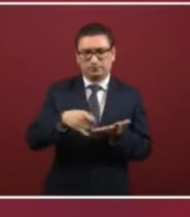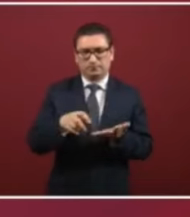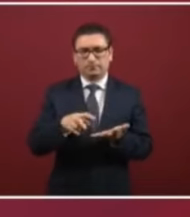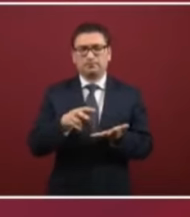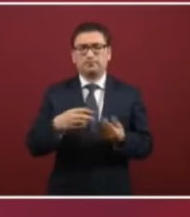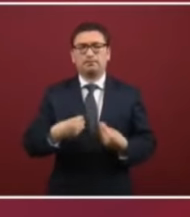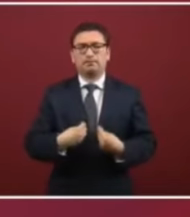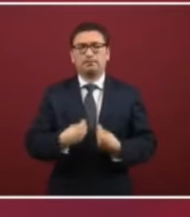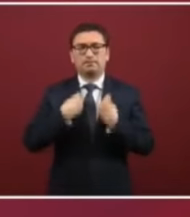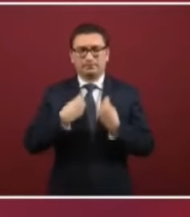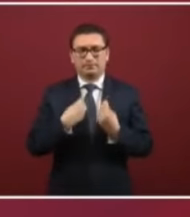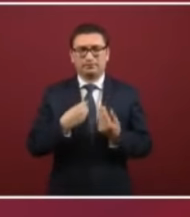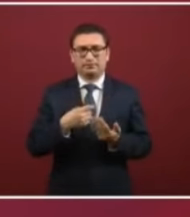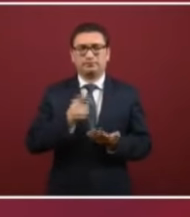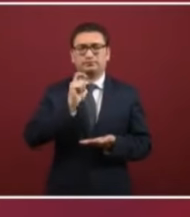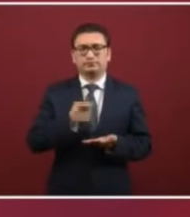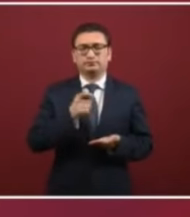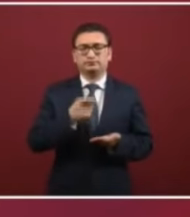son